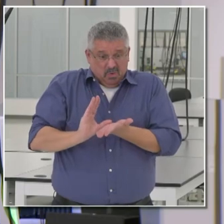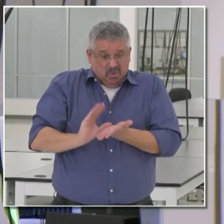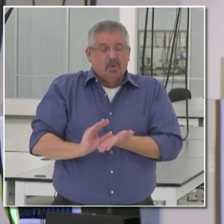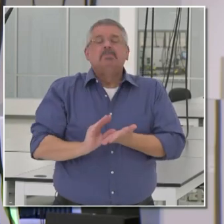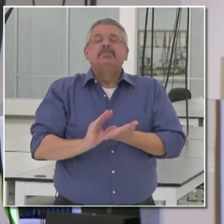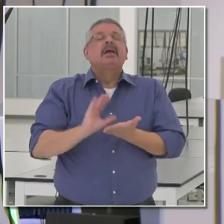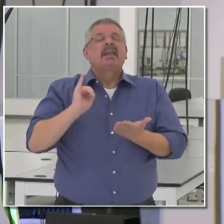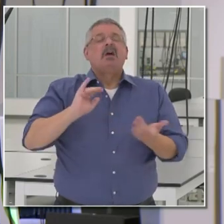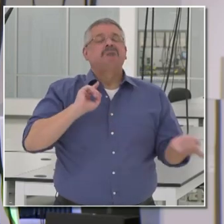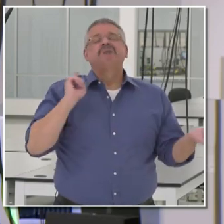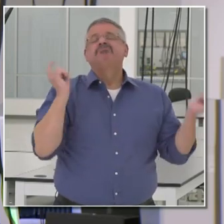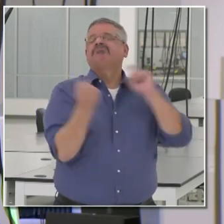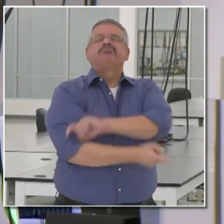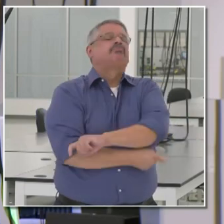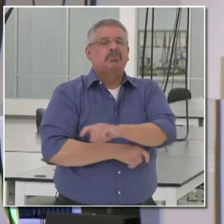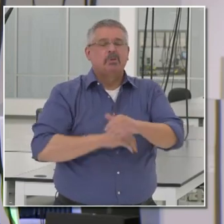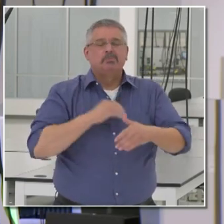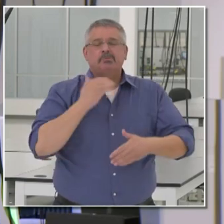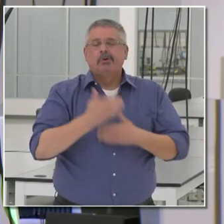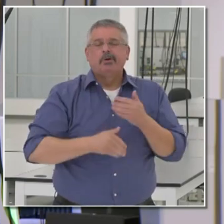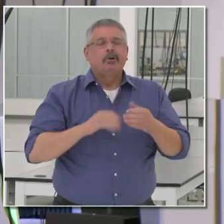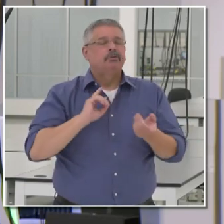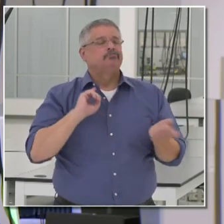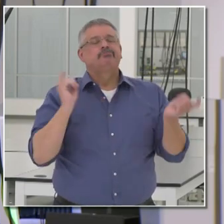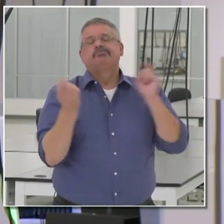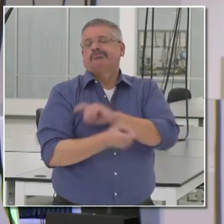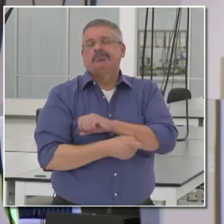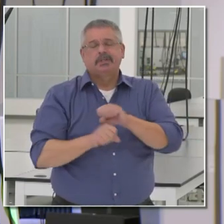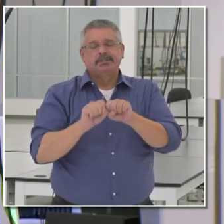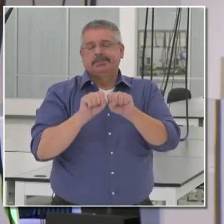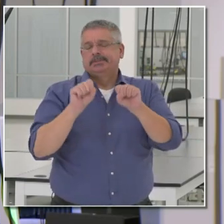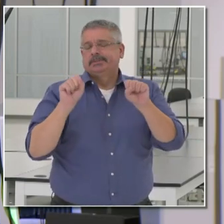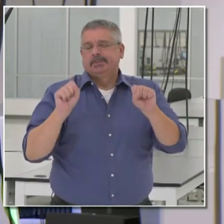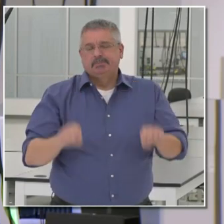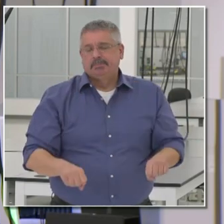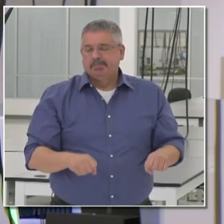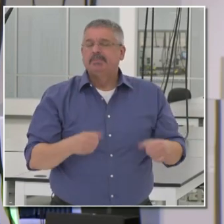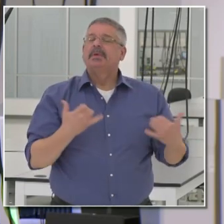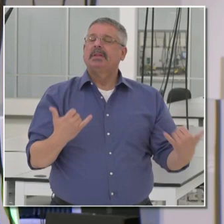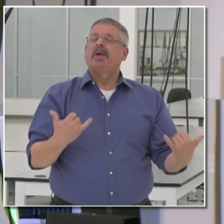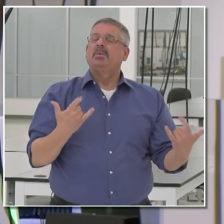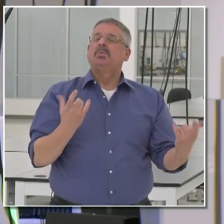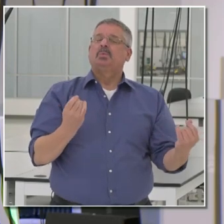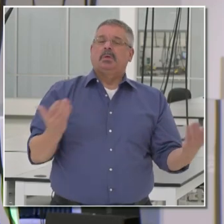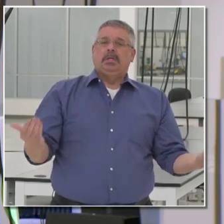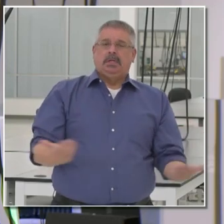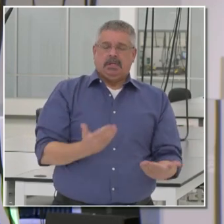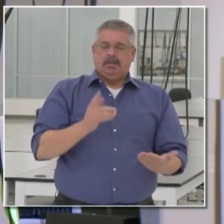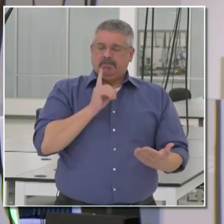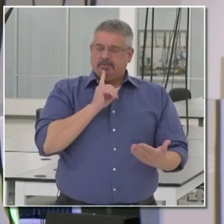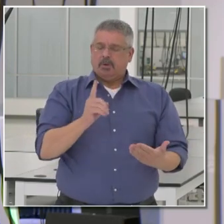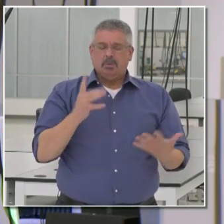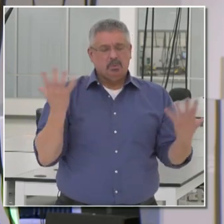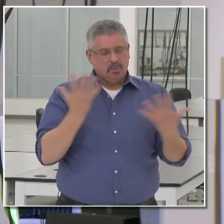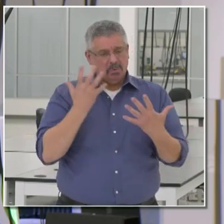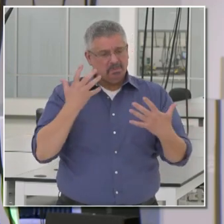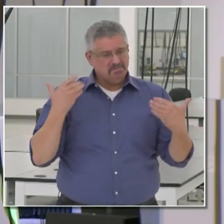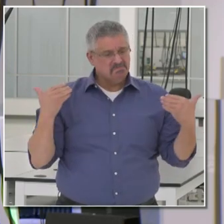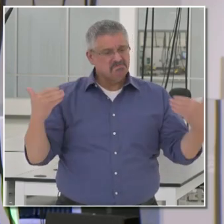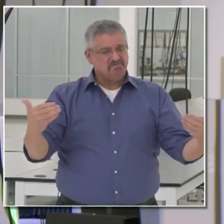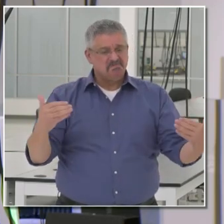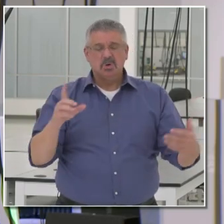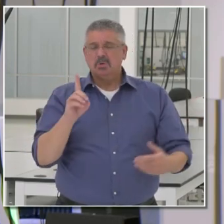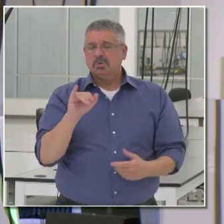eso queremos hacer una disrupción en el proceso en todo el sistema y es exactamente lo que estamos haciendo aquí y es una